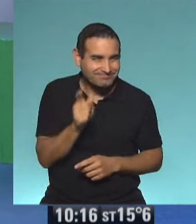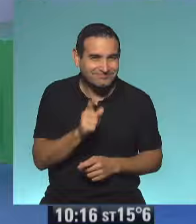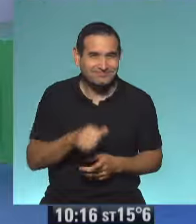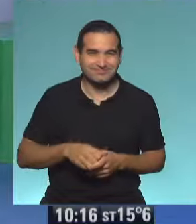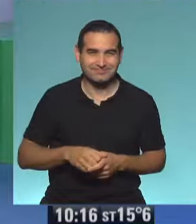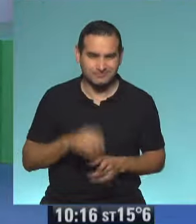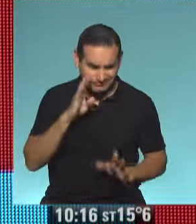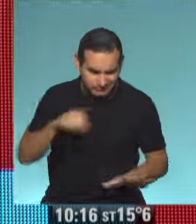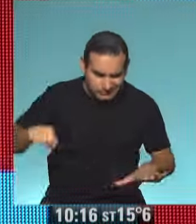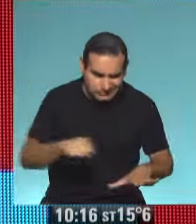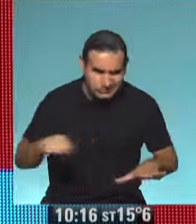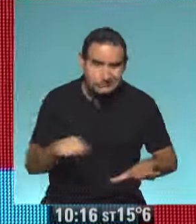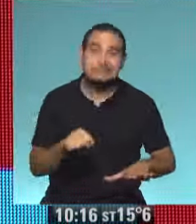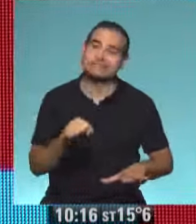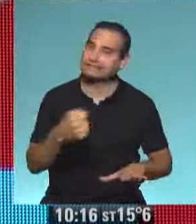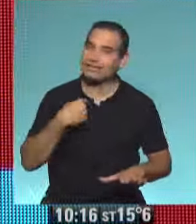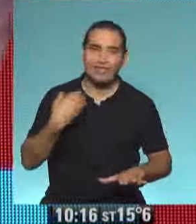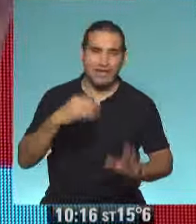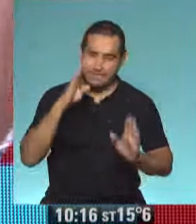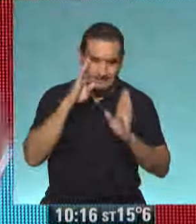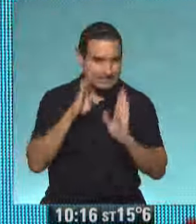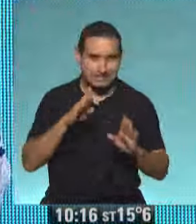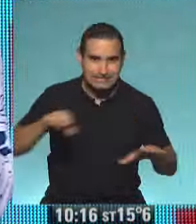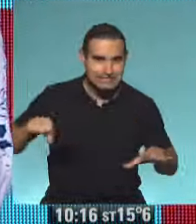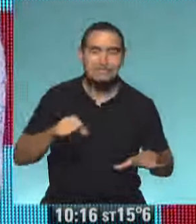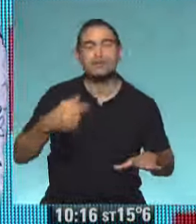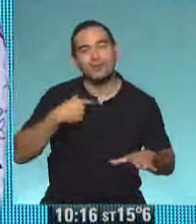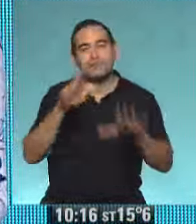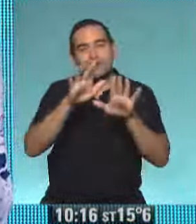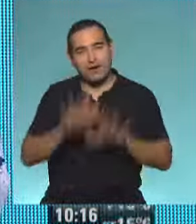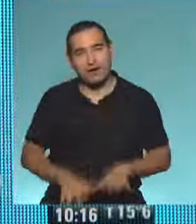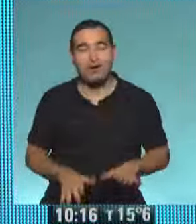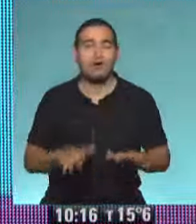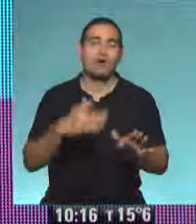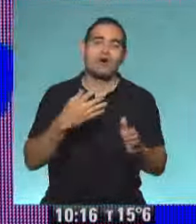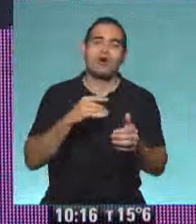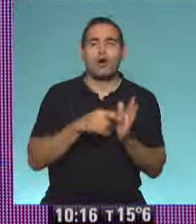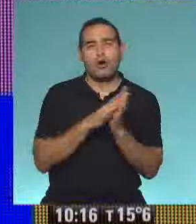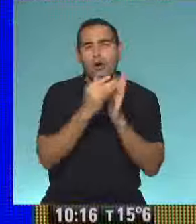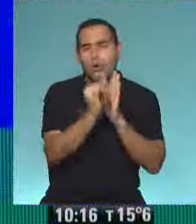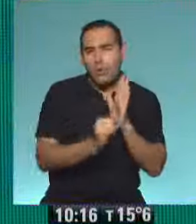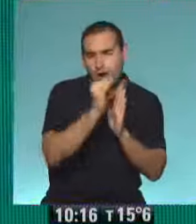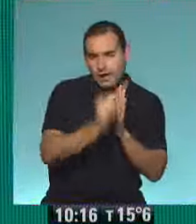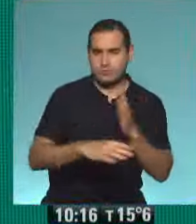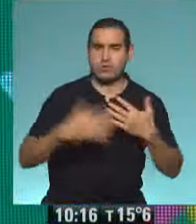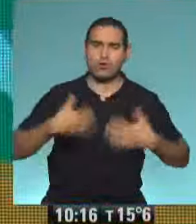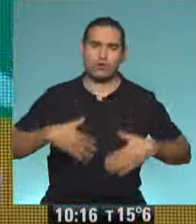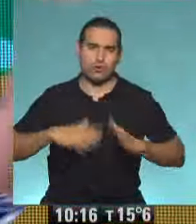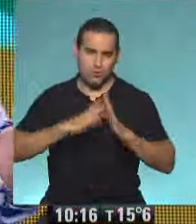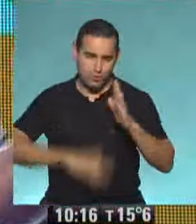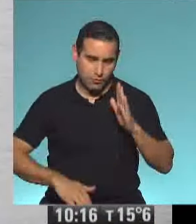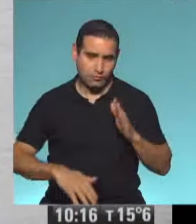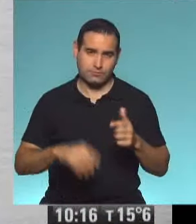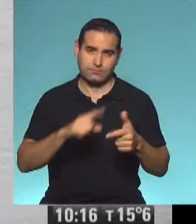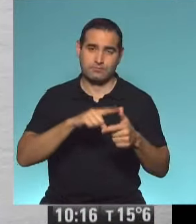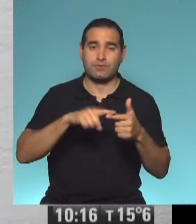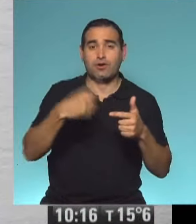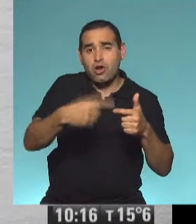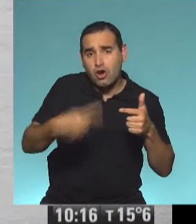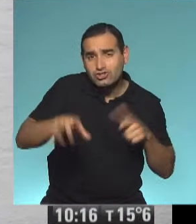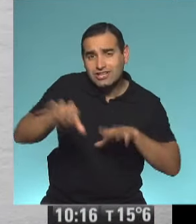Y esta, es que me requiere cierta concentración. No, estuve preparando los cuentos, los guardapolvos, buscando las cosas para todo. Traer